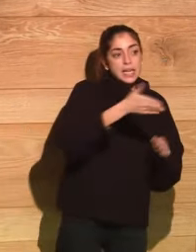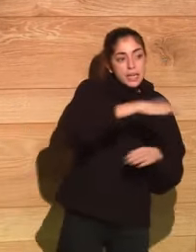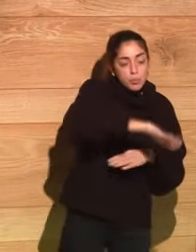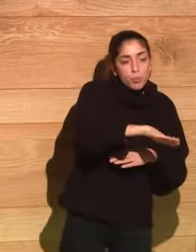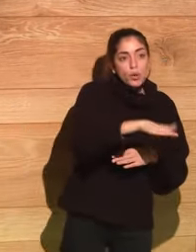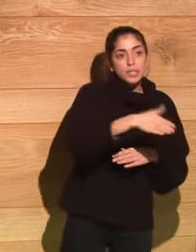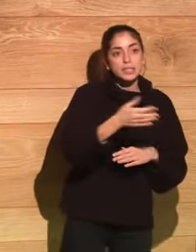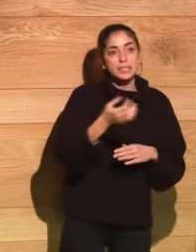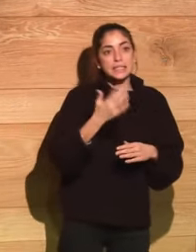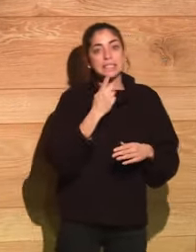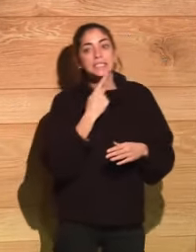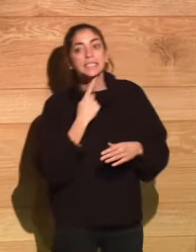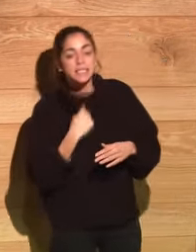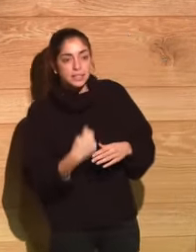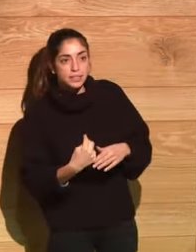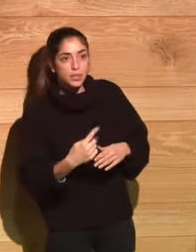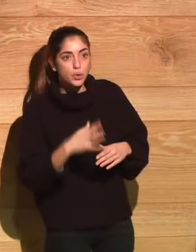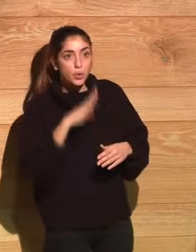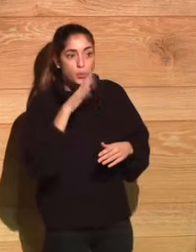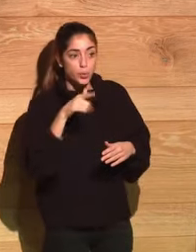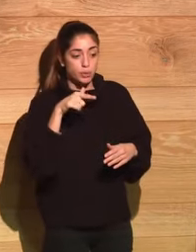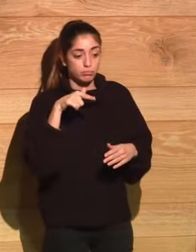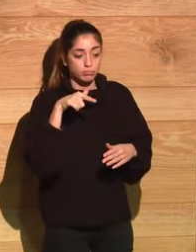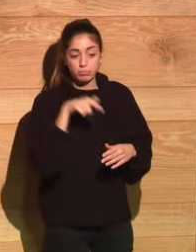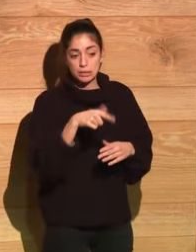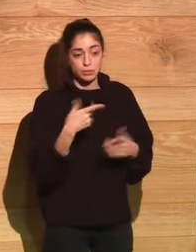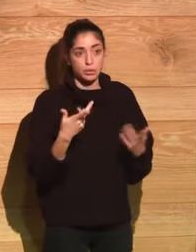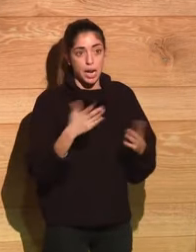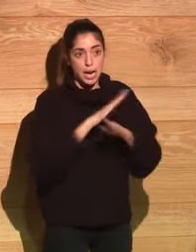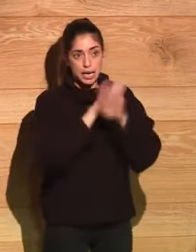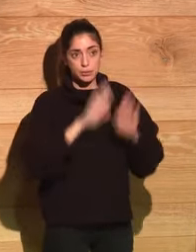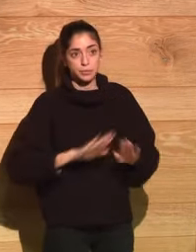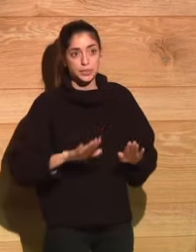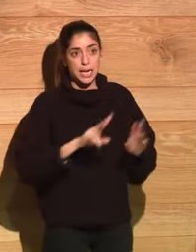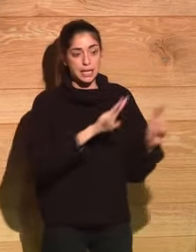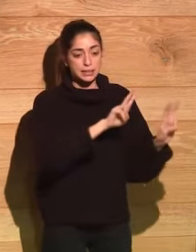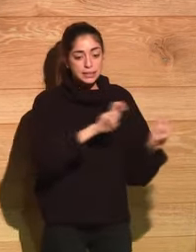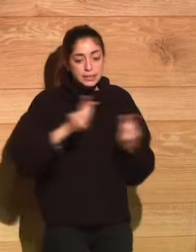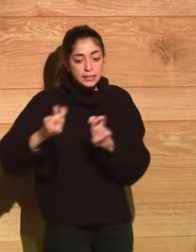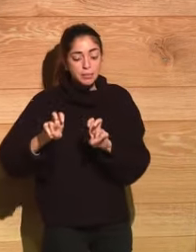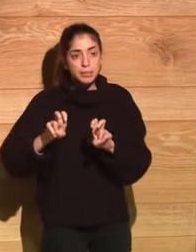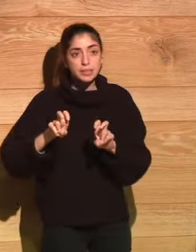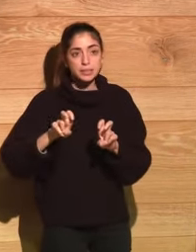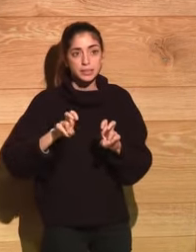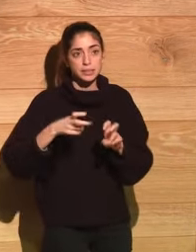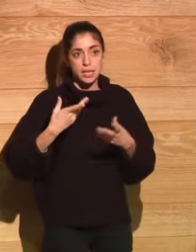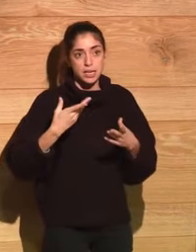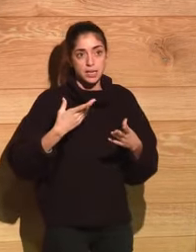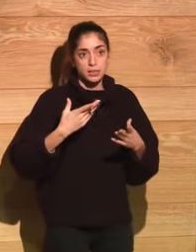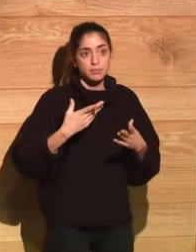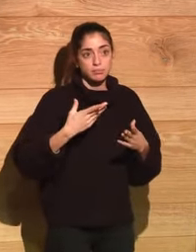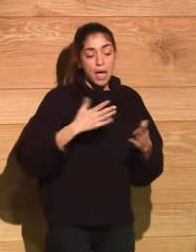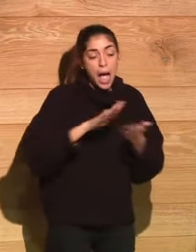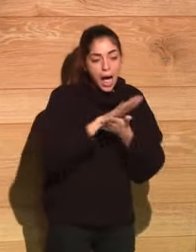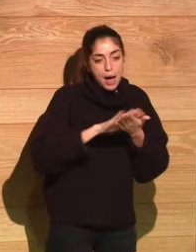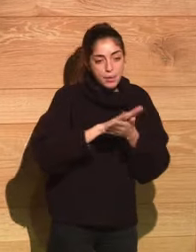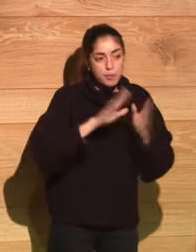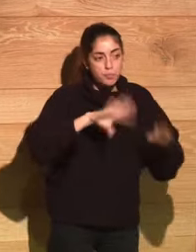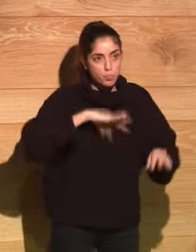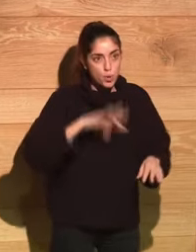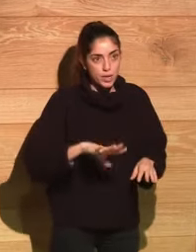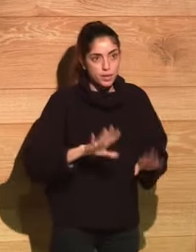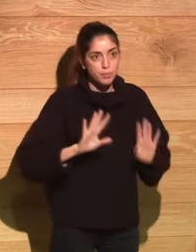el deseo, por eso esos acaban siendo siempre, al final, los temas que lo atraviesan todo, ¿no? Y a propósito de